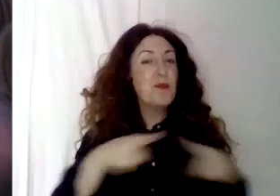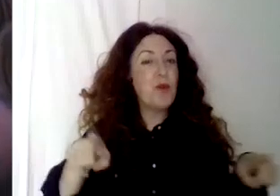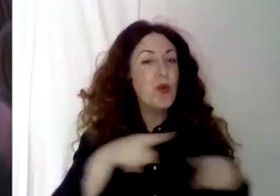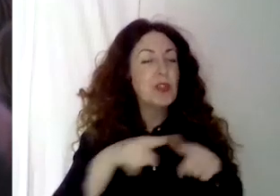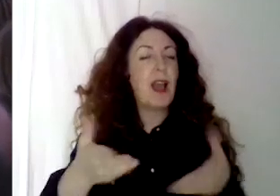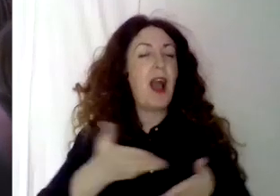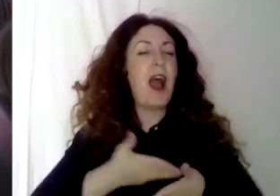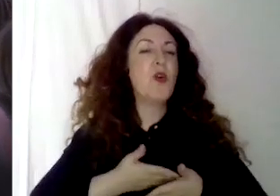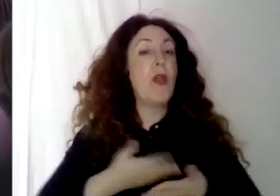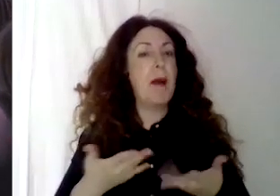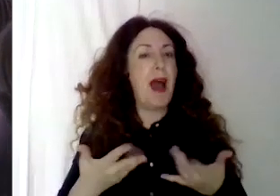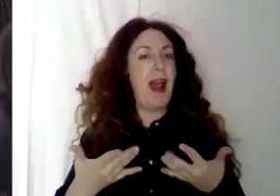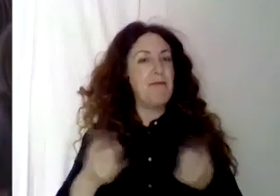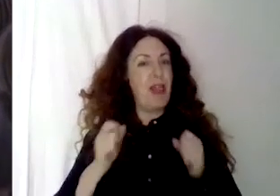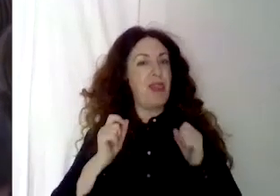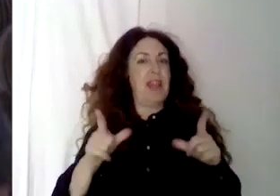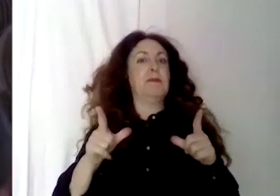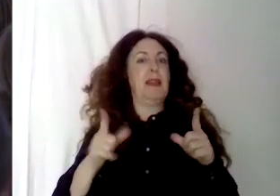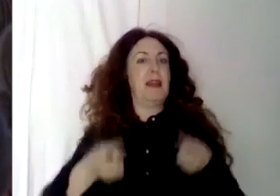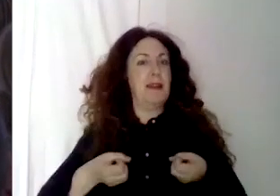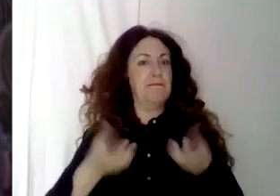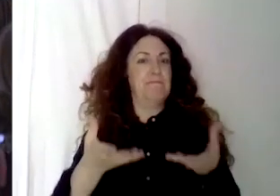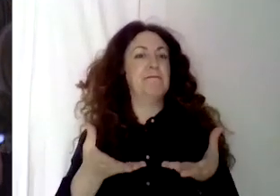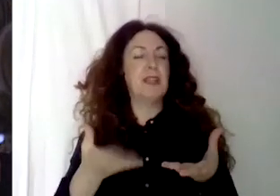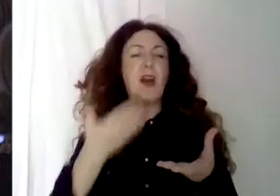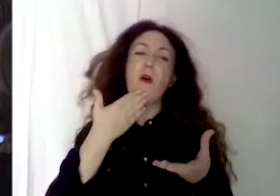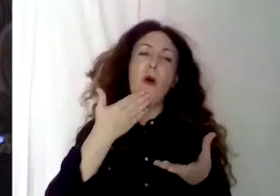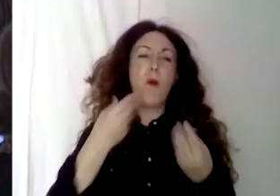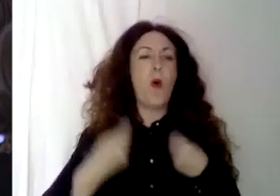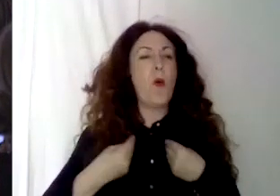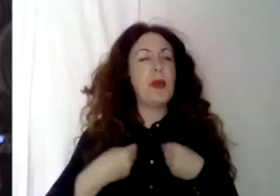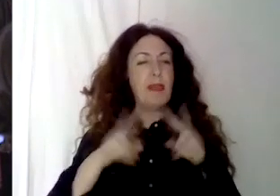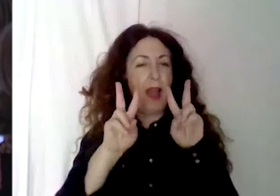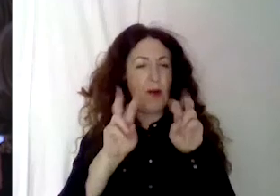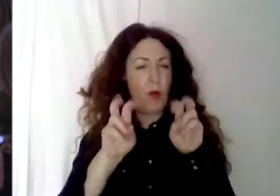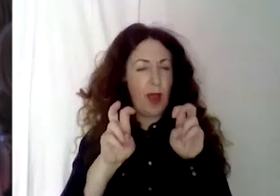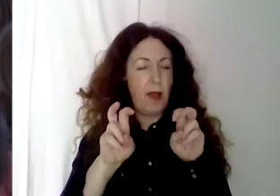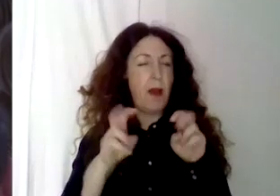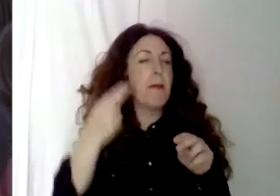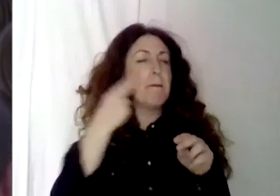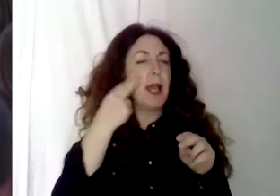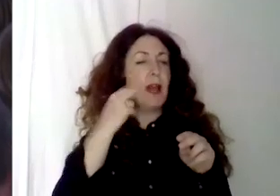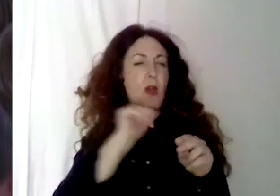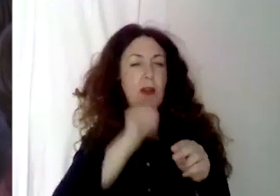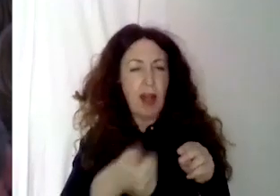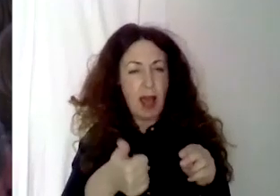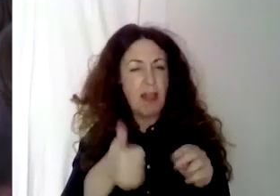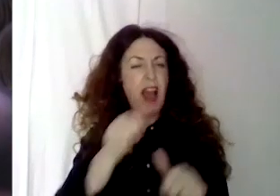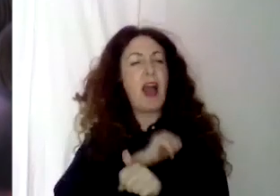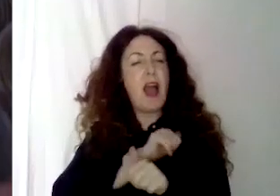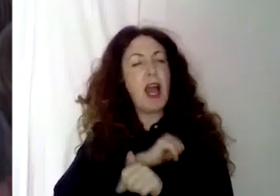y así renacerás a una vida nueva, sin miedo, sin falsas